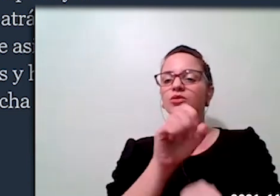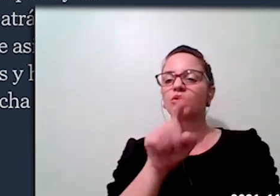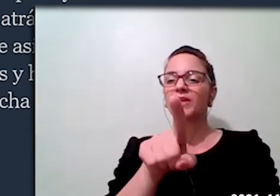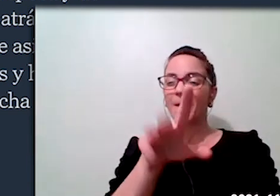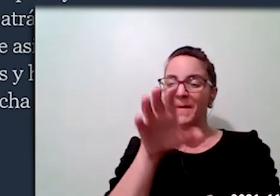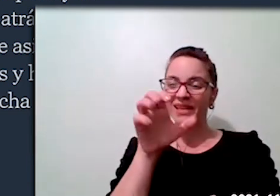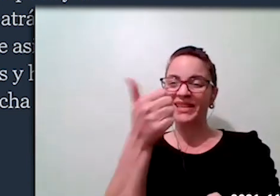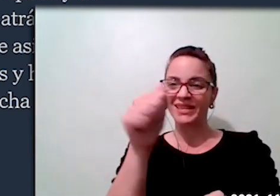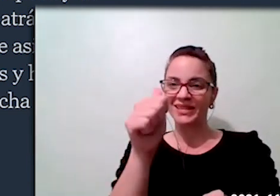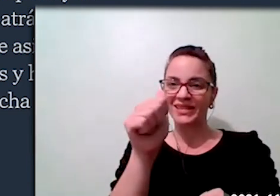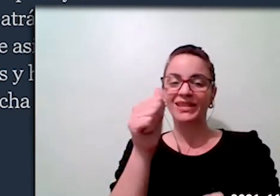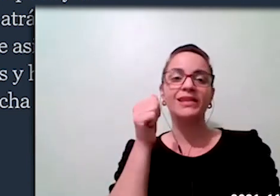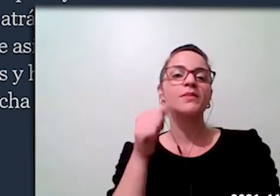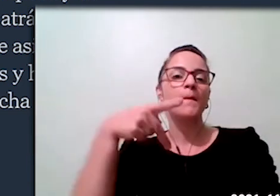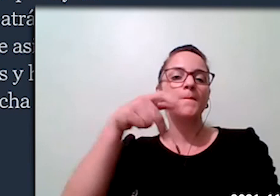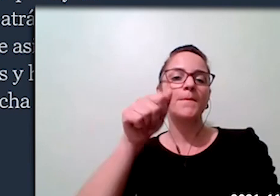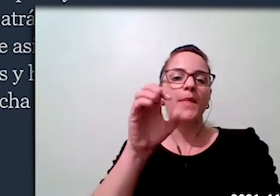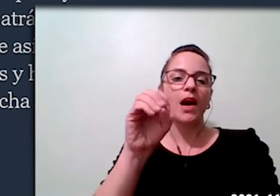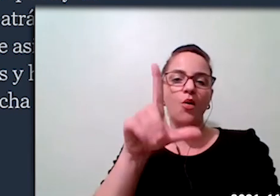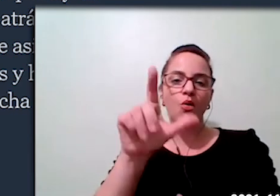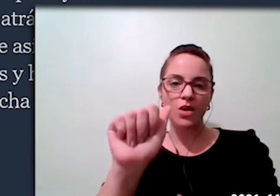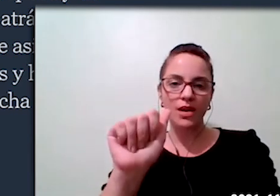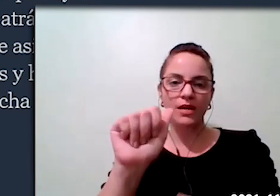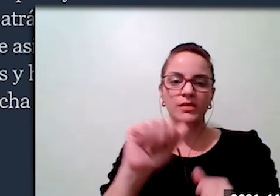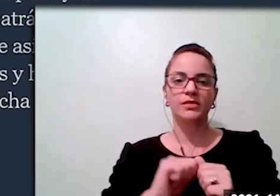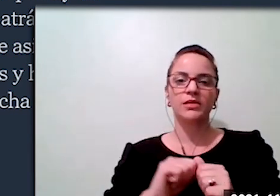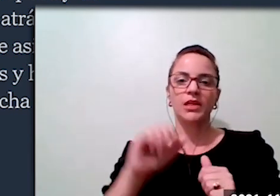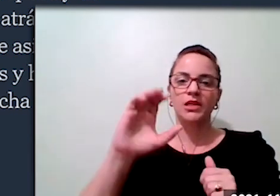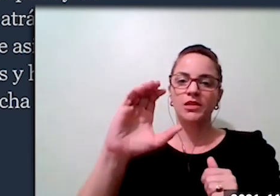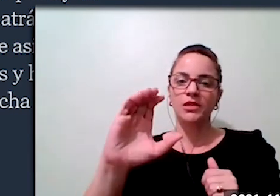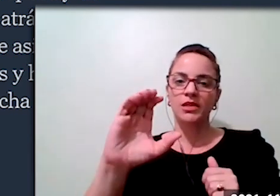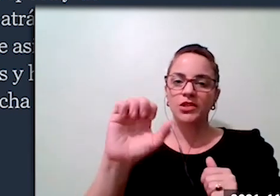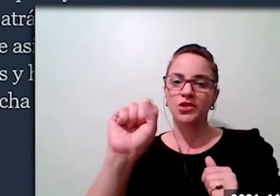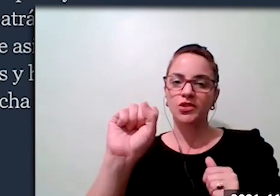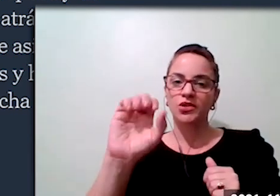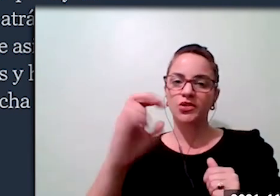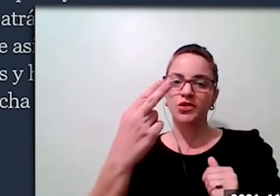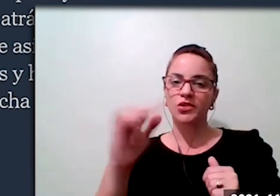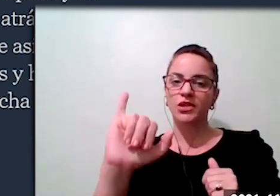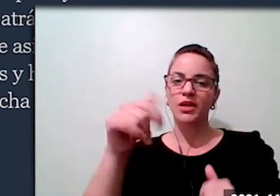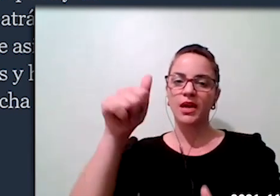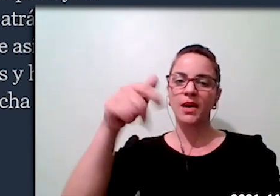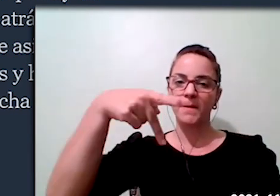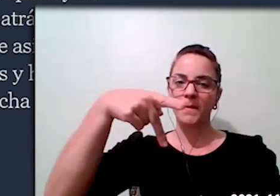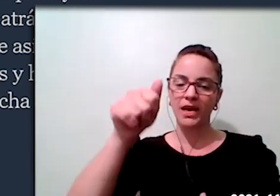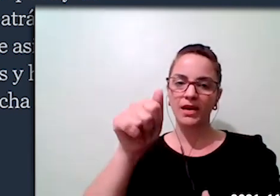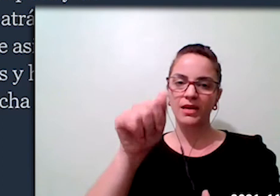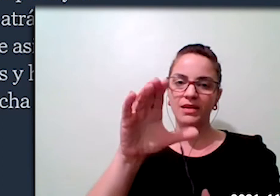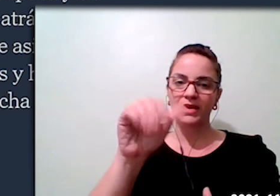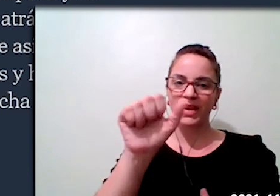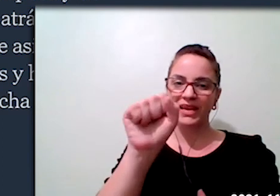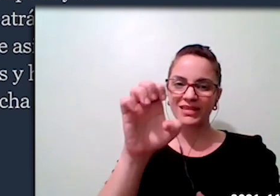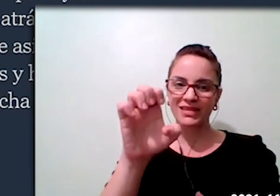hace Paola Chiapacase con objetos de guida y trabajo que aparecen en las listas de